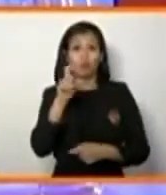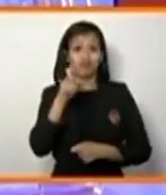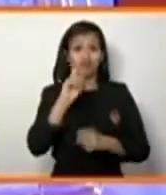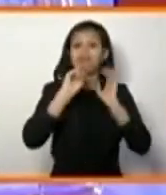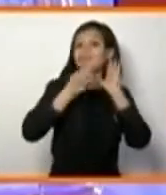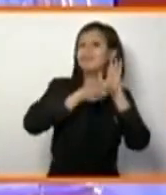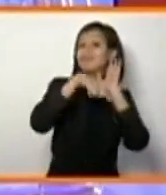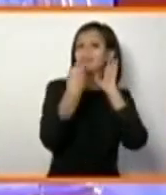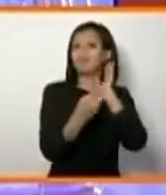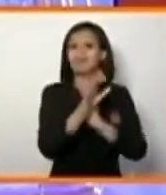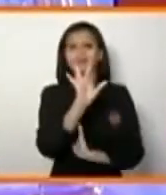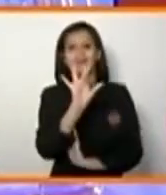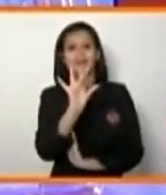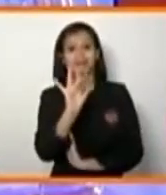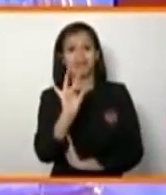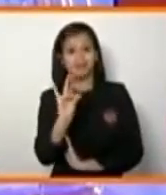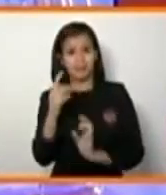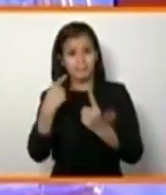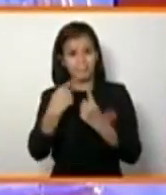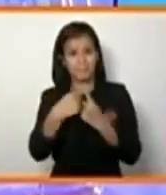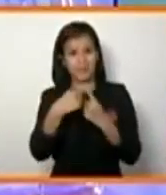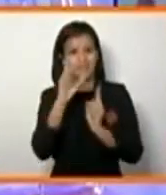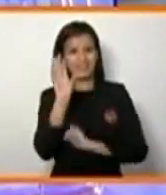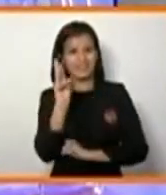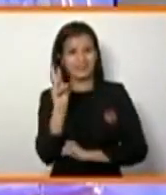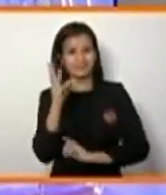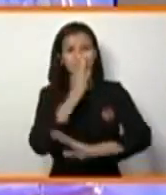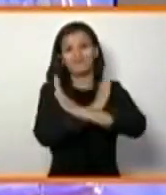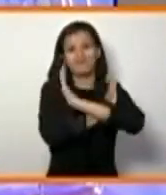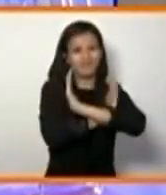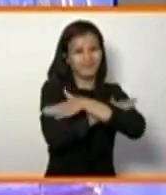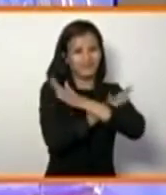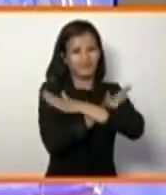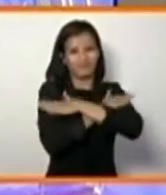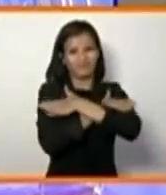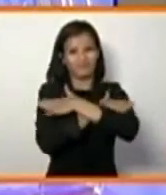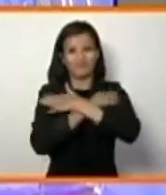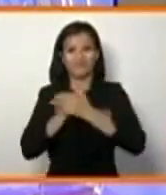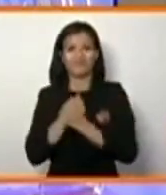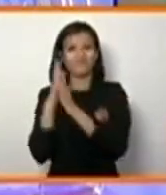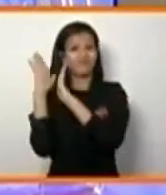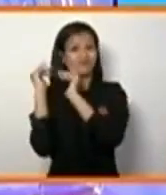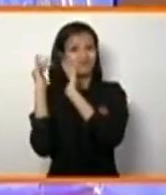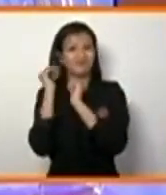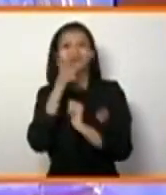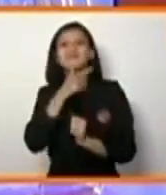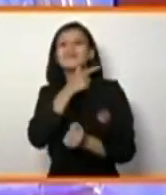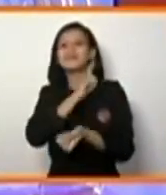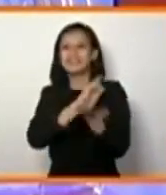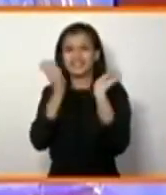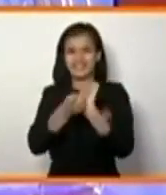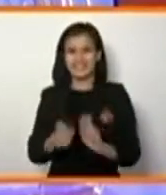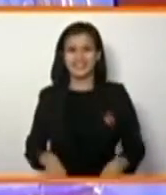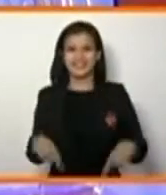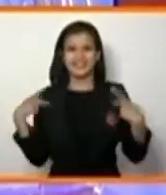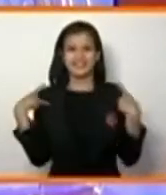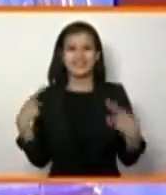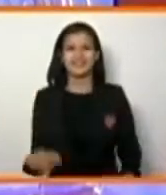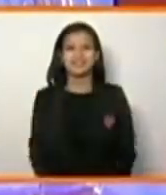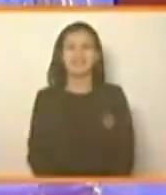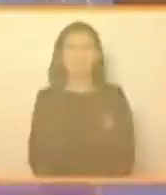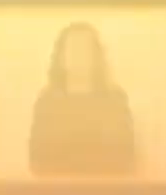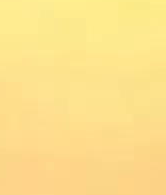2X, y para más 1, 87, más 6. Muchas felicidades. Lleno de esperanza, Loto te cambia la vida.